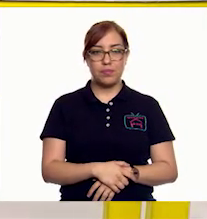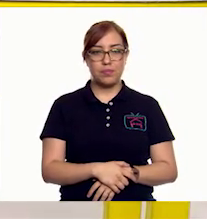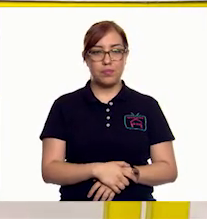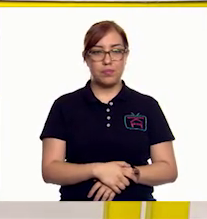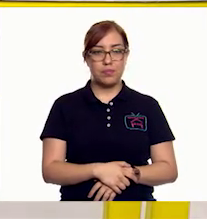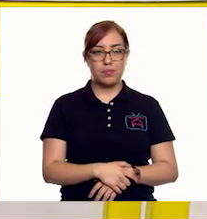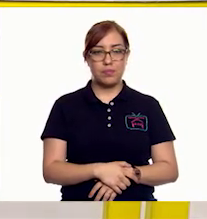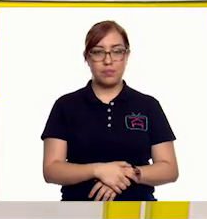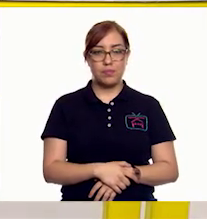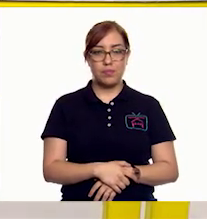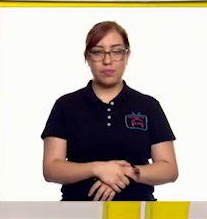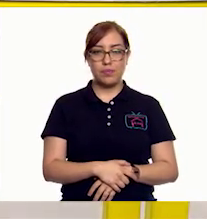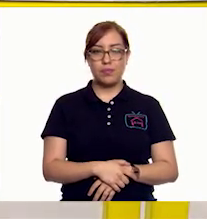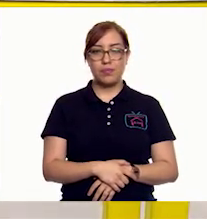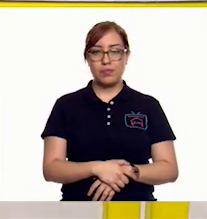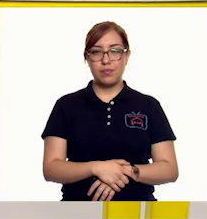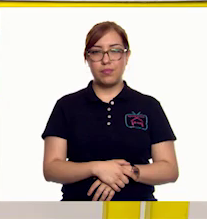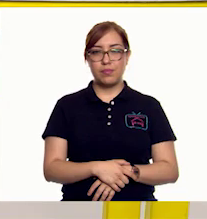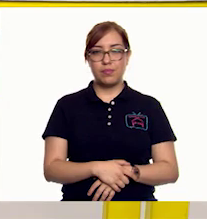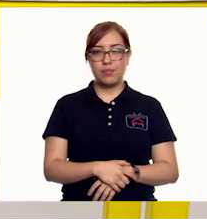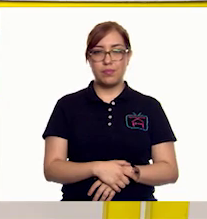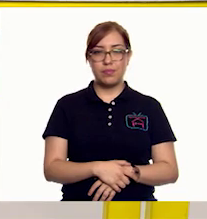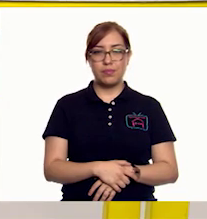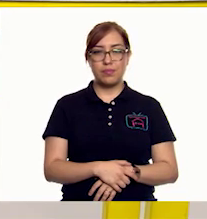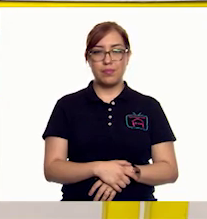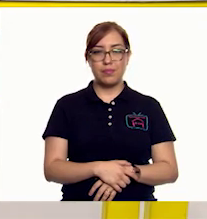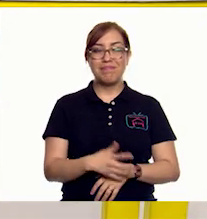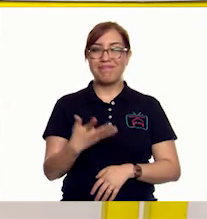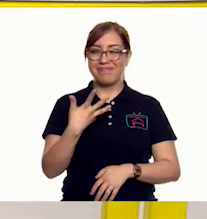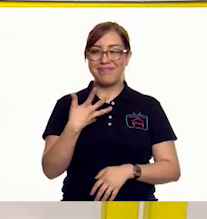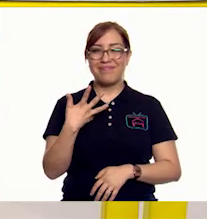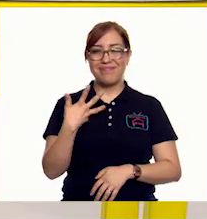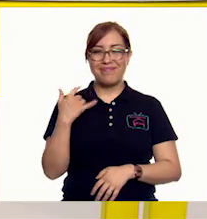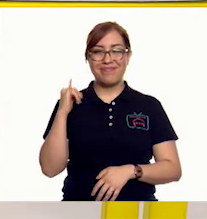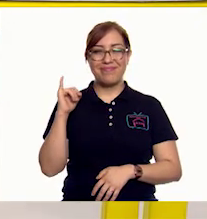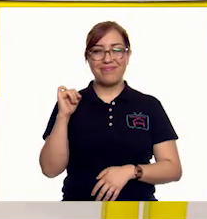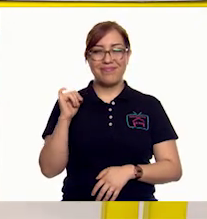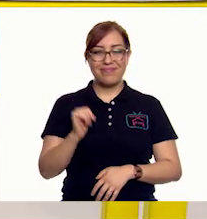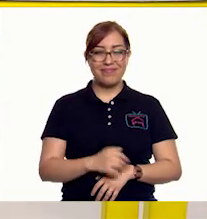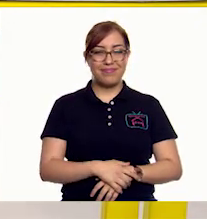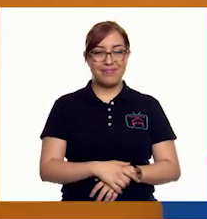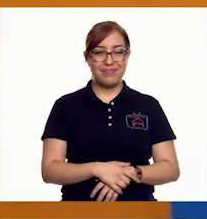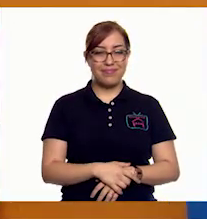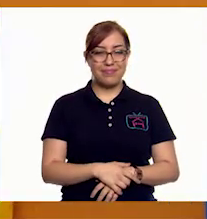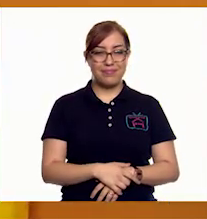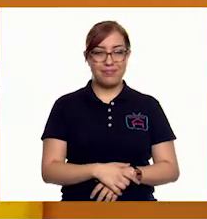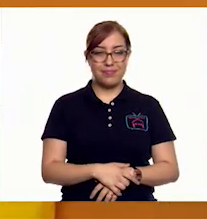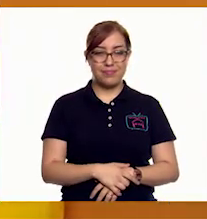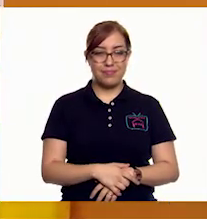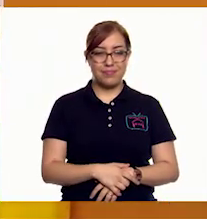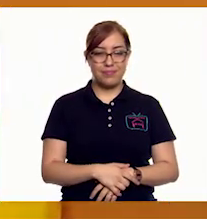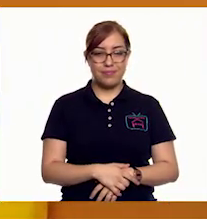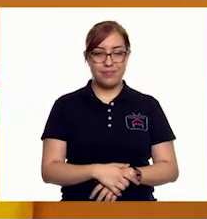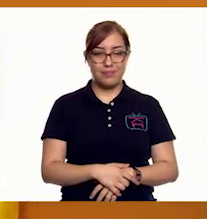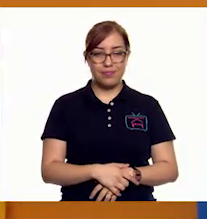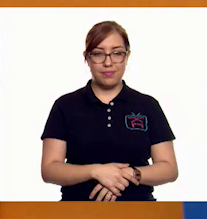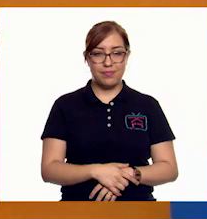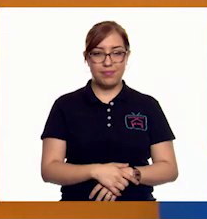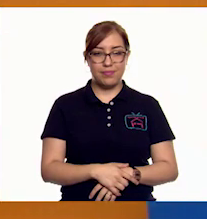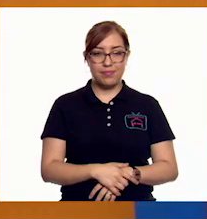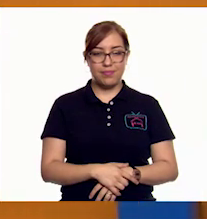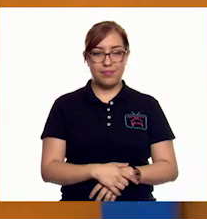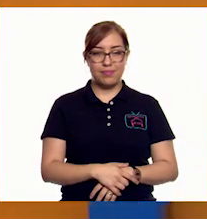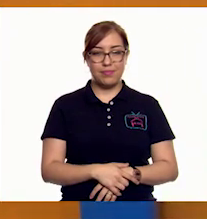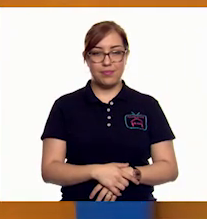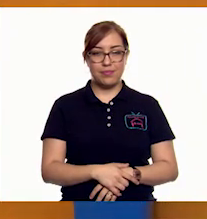no, yo no tengo. Ay, Pilar, yo tengo las pero tarjetas. Sí. Ahí está. Ahí está. El padre de familia, muy bien. A ver, una